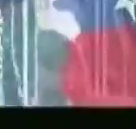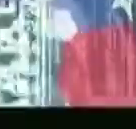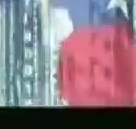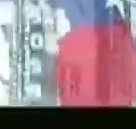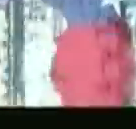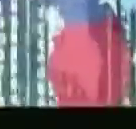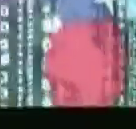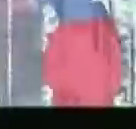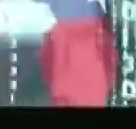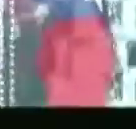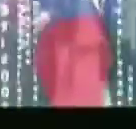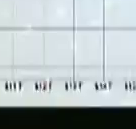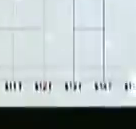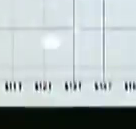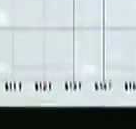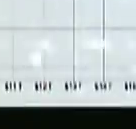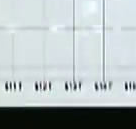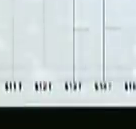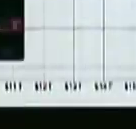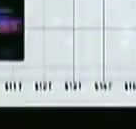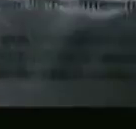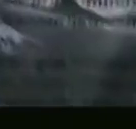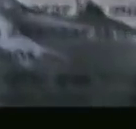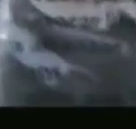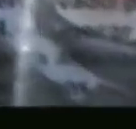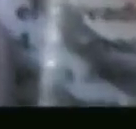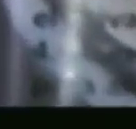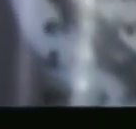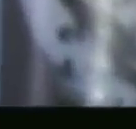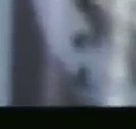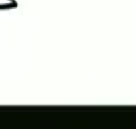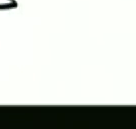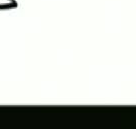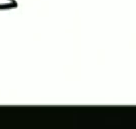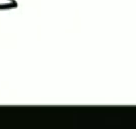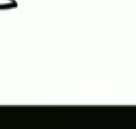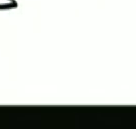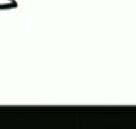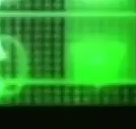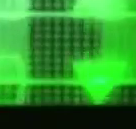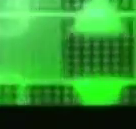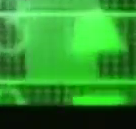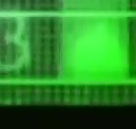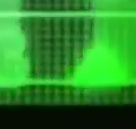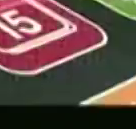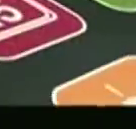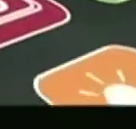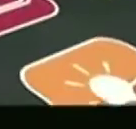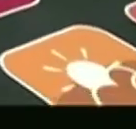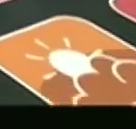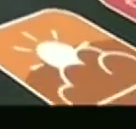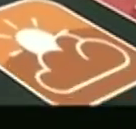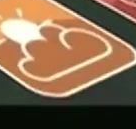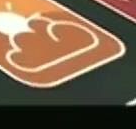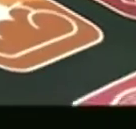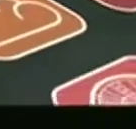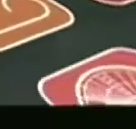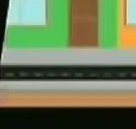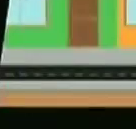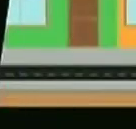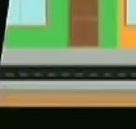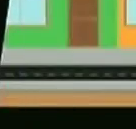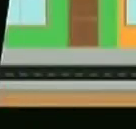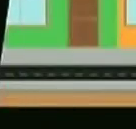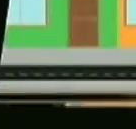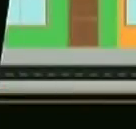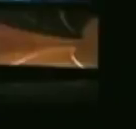institucional, política y jurídica para la criptomoneda venezolana, el Petro. Ha sido creado